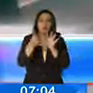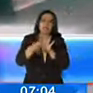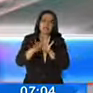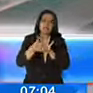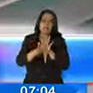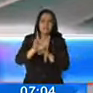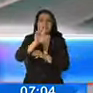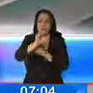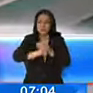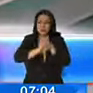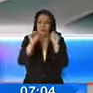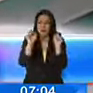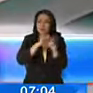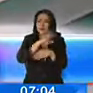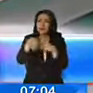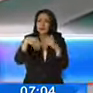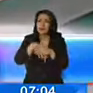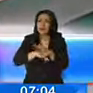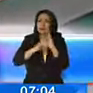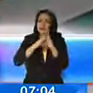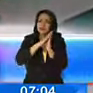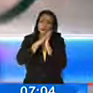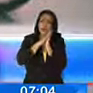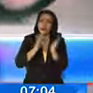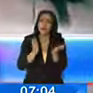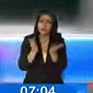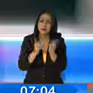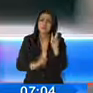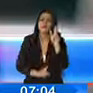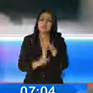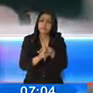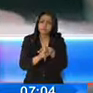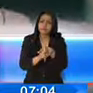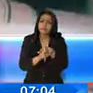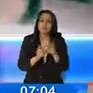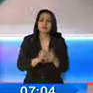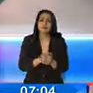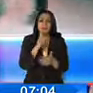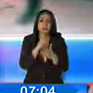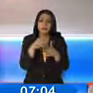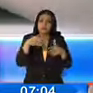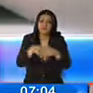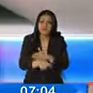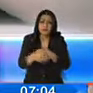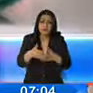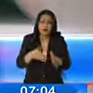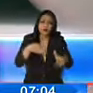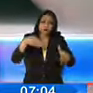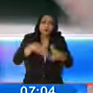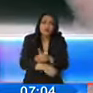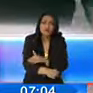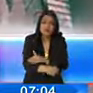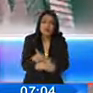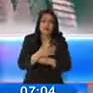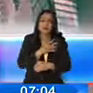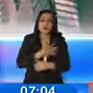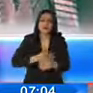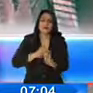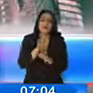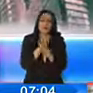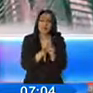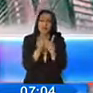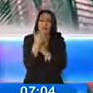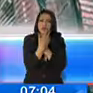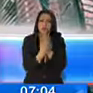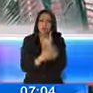y cuando todos en el inmueble dormían. Cada vez que entraban a la habitación era a manosearme. Me decían que